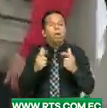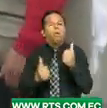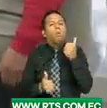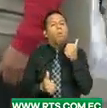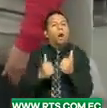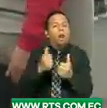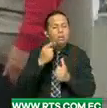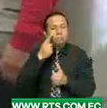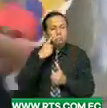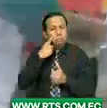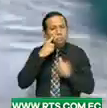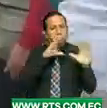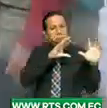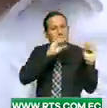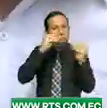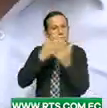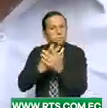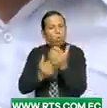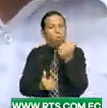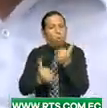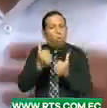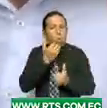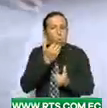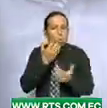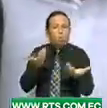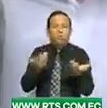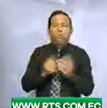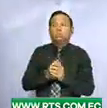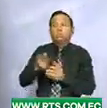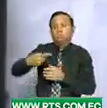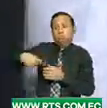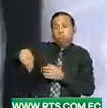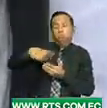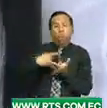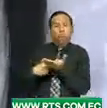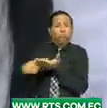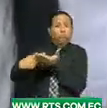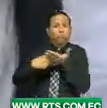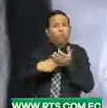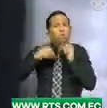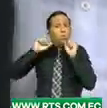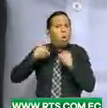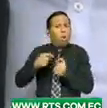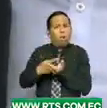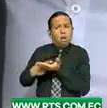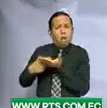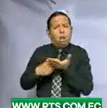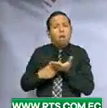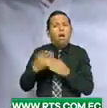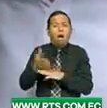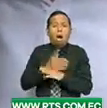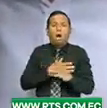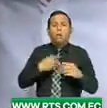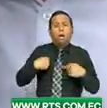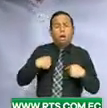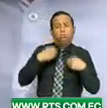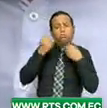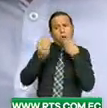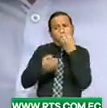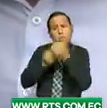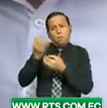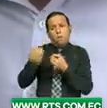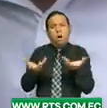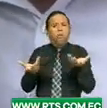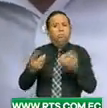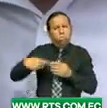o su regreso a la cárcel. La Corte tiene derecho a deliberar y a fallar de conformidad con los alegatos que se han hecho y de los autos, ¿no?